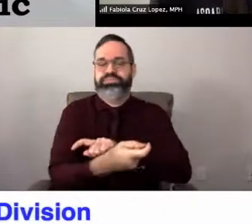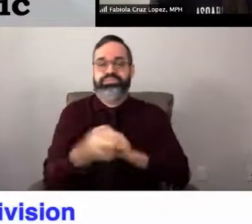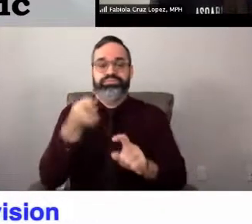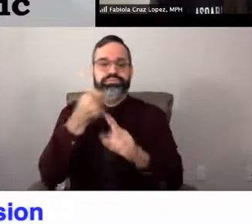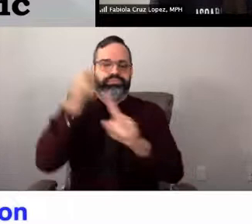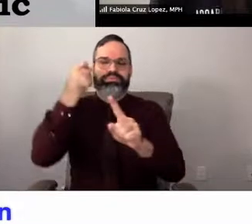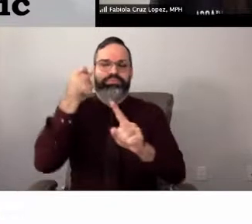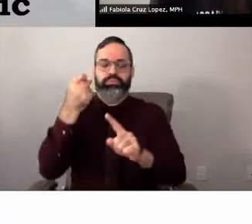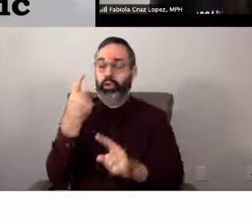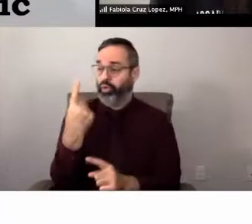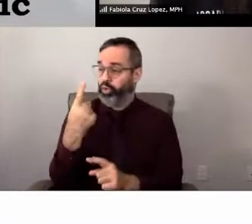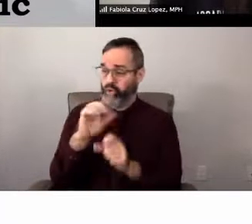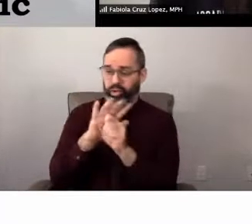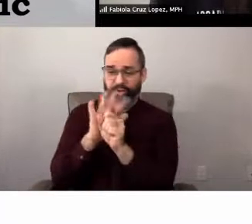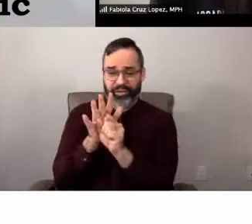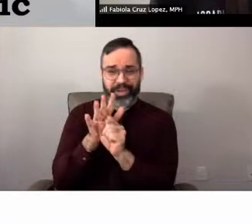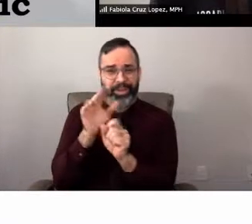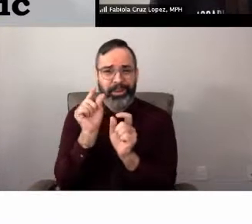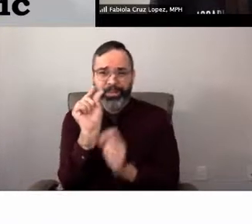detuvo el mundo.